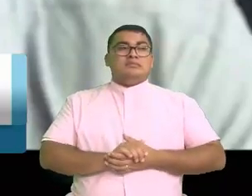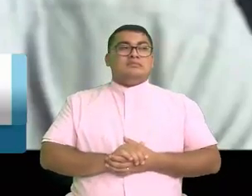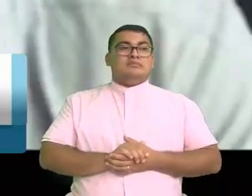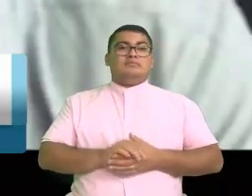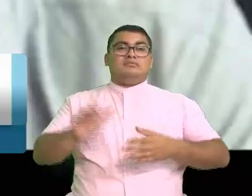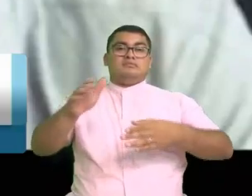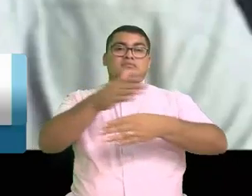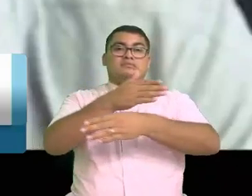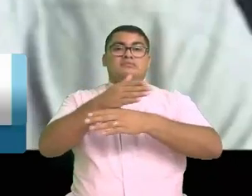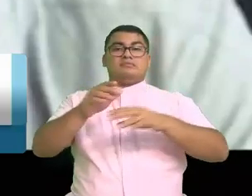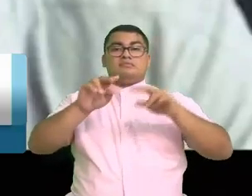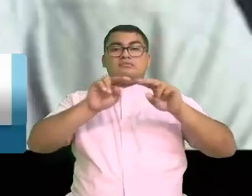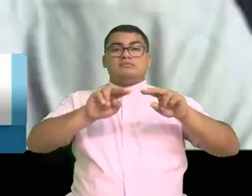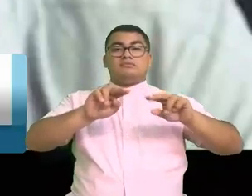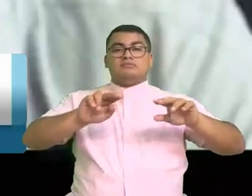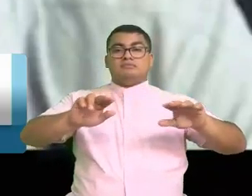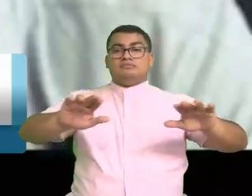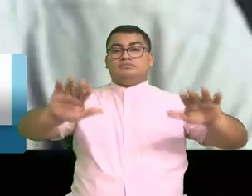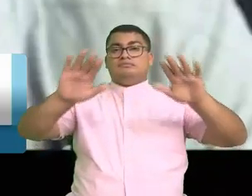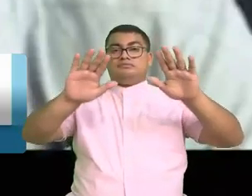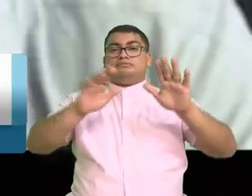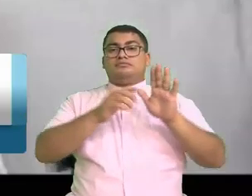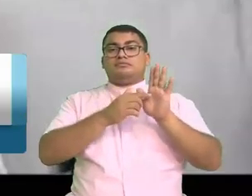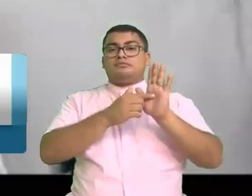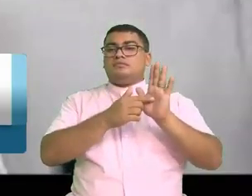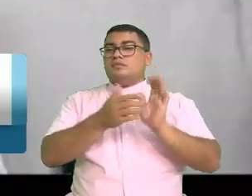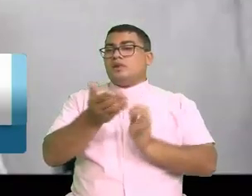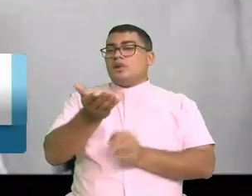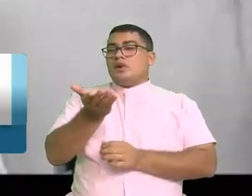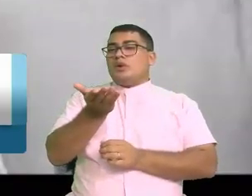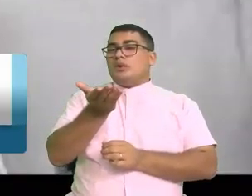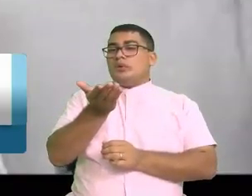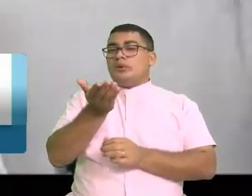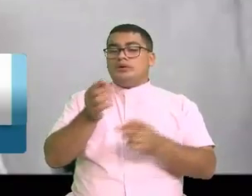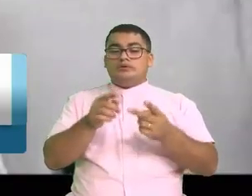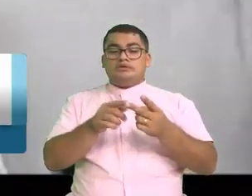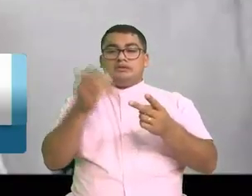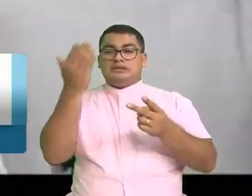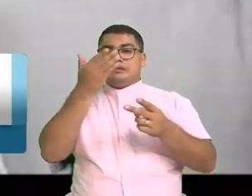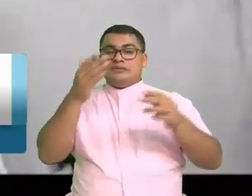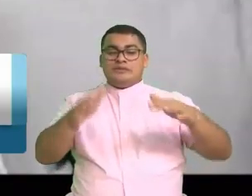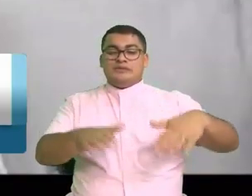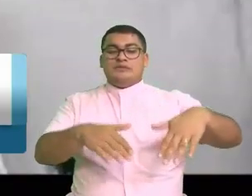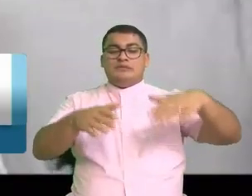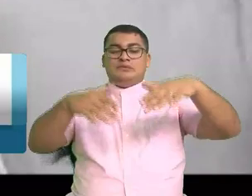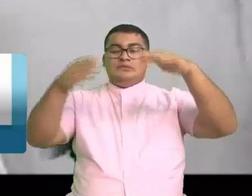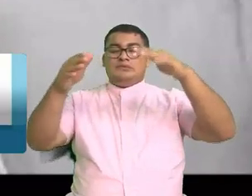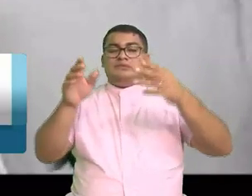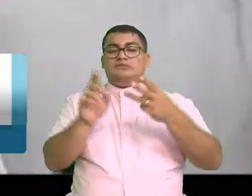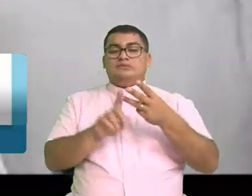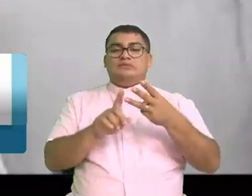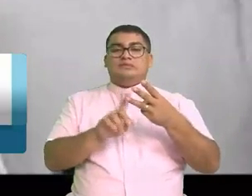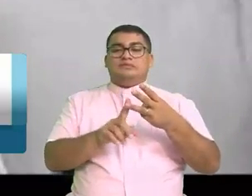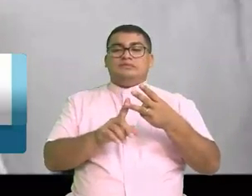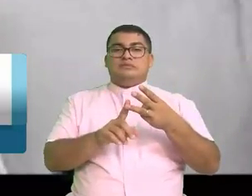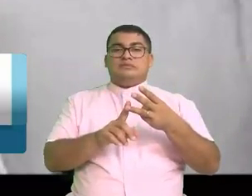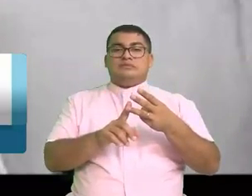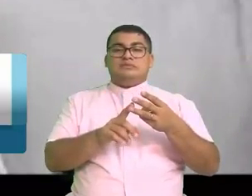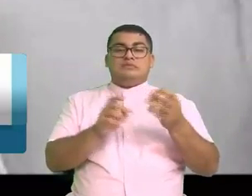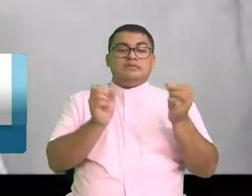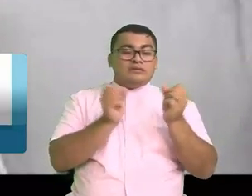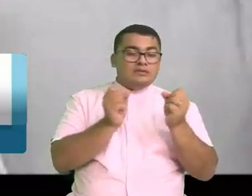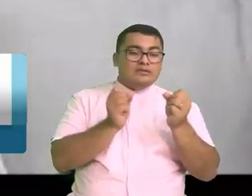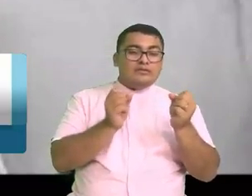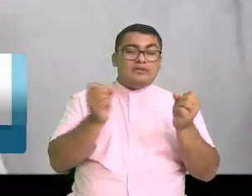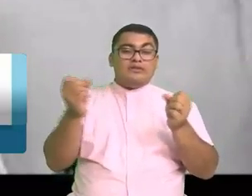ambientales, por ejemplo. Polvo. El polvo, el humo, los cambios de